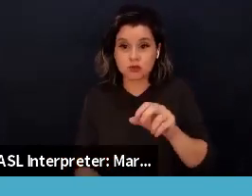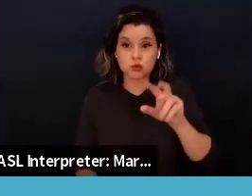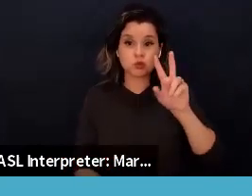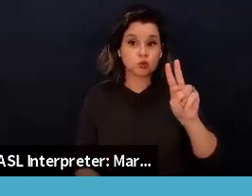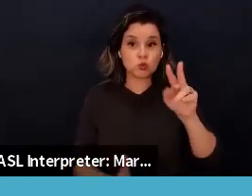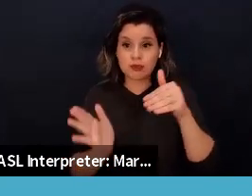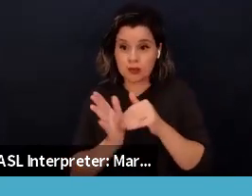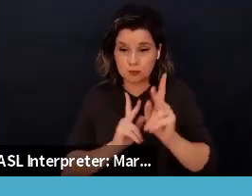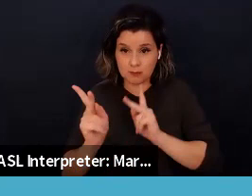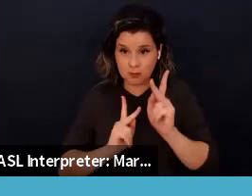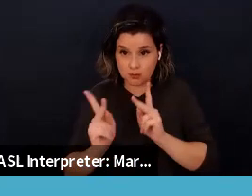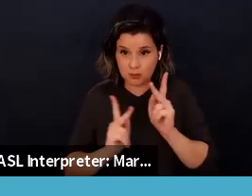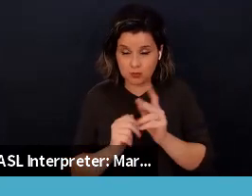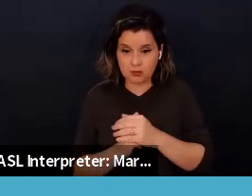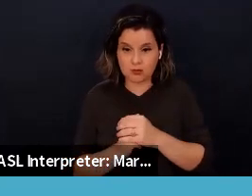personas.